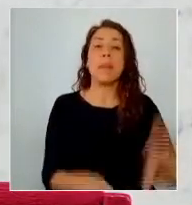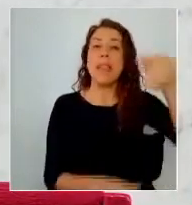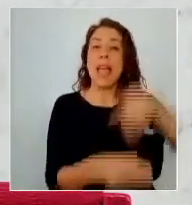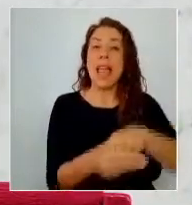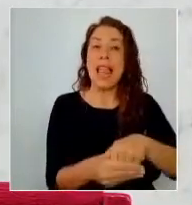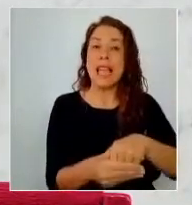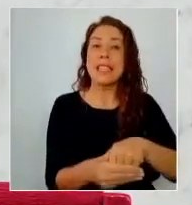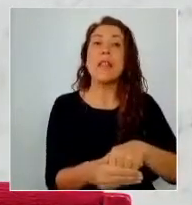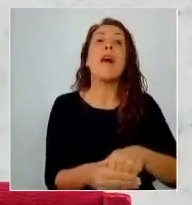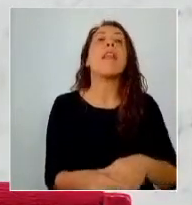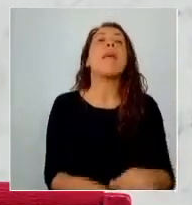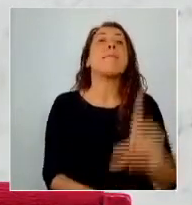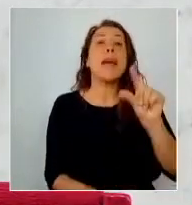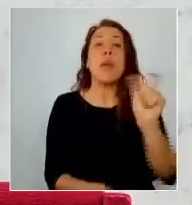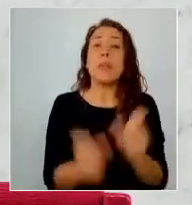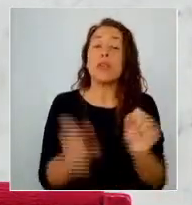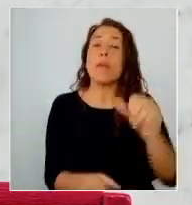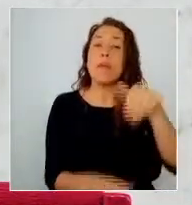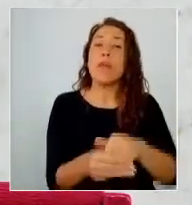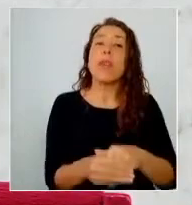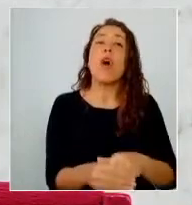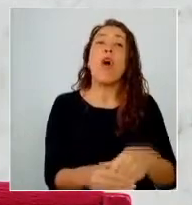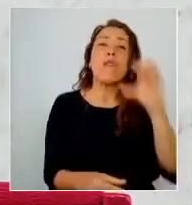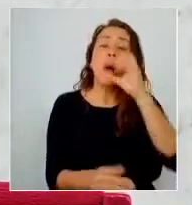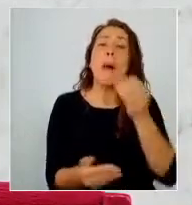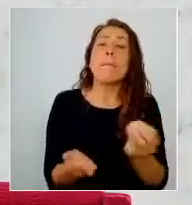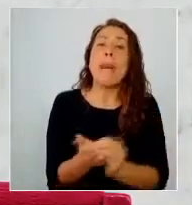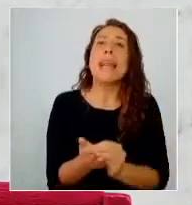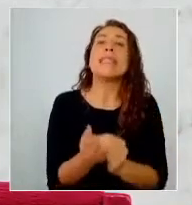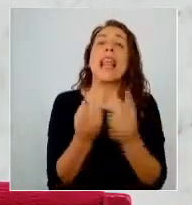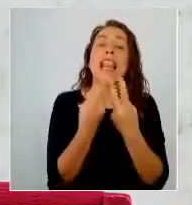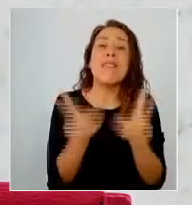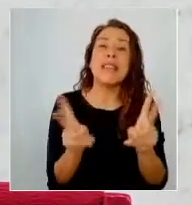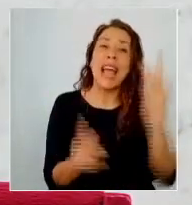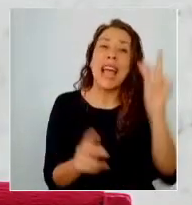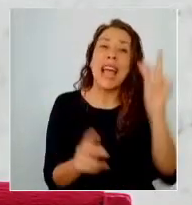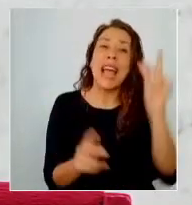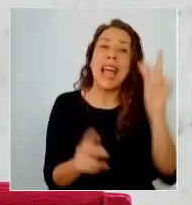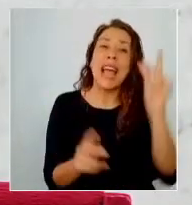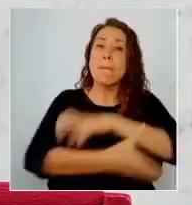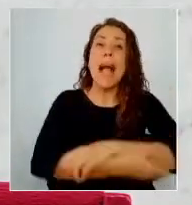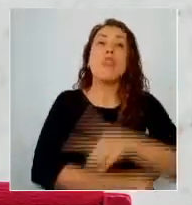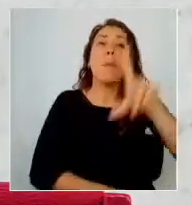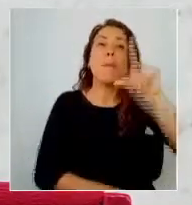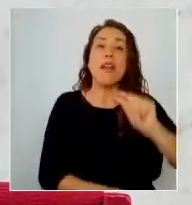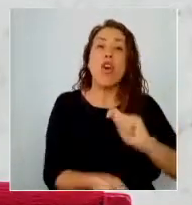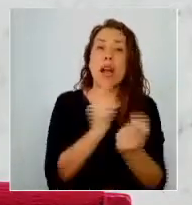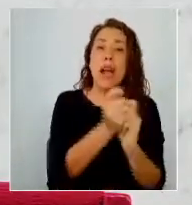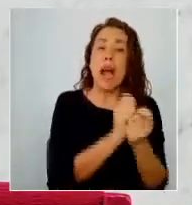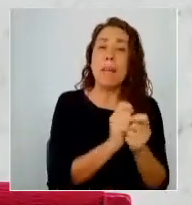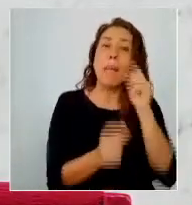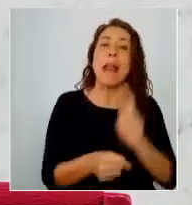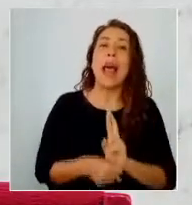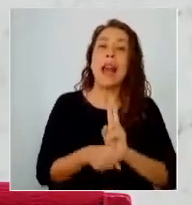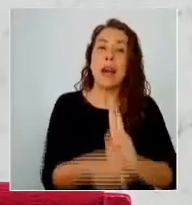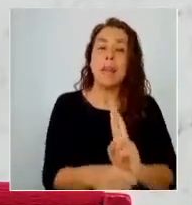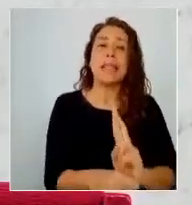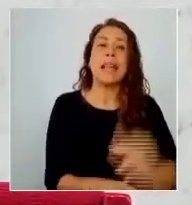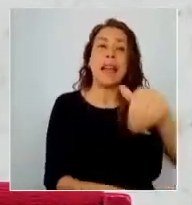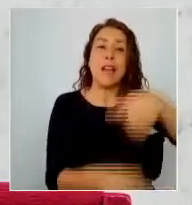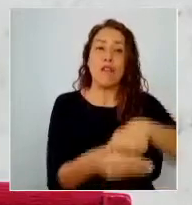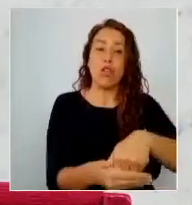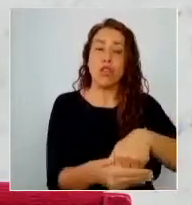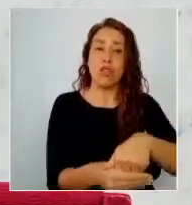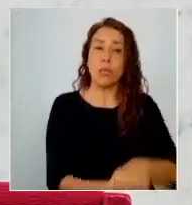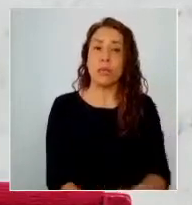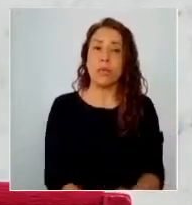buscando más identidad de ideas en los pactos con menos alteraciones en la representatividad del voto como soy de